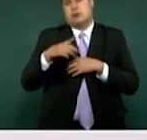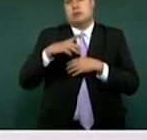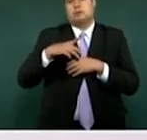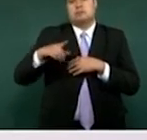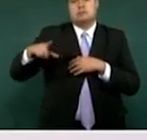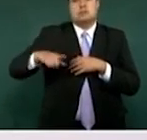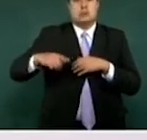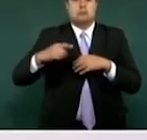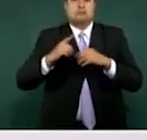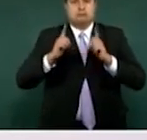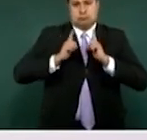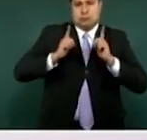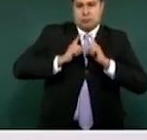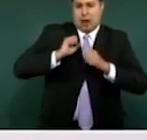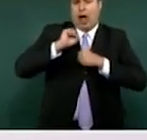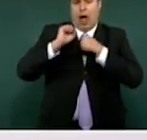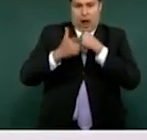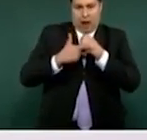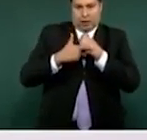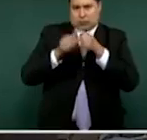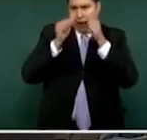cualquier acontecimiento.